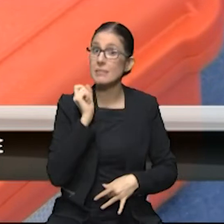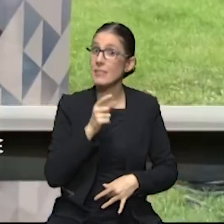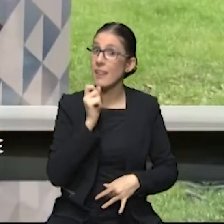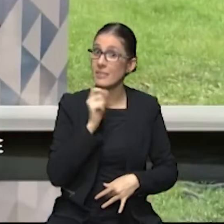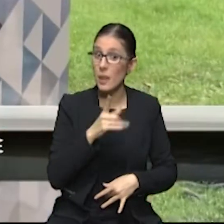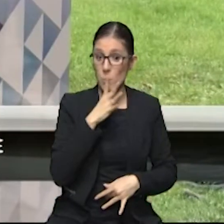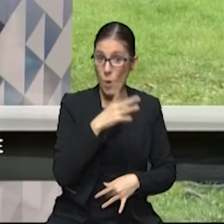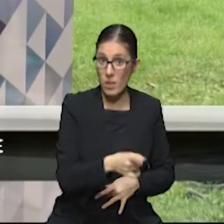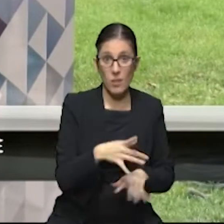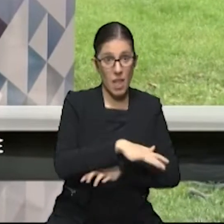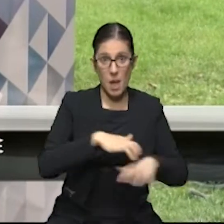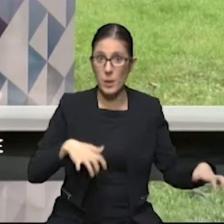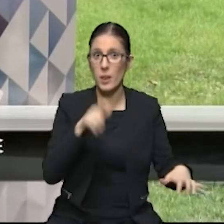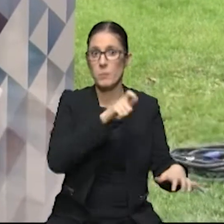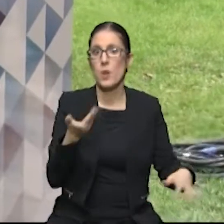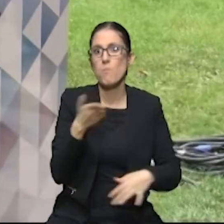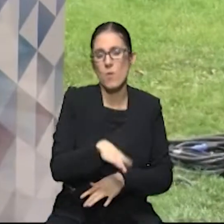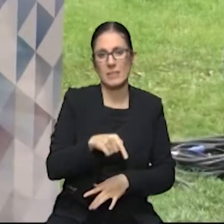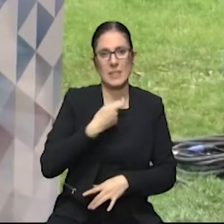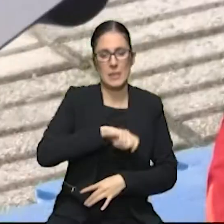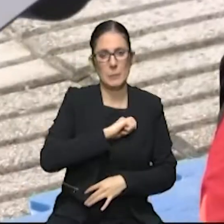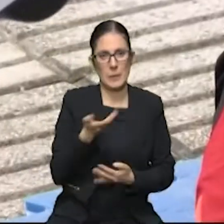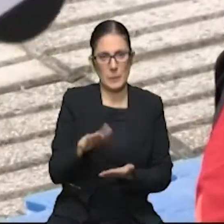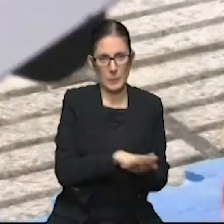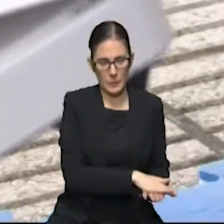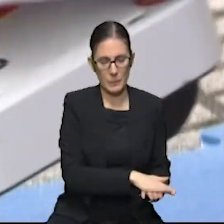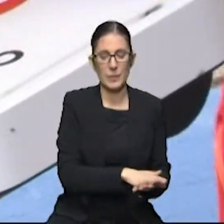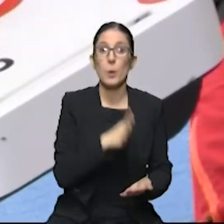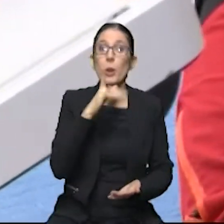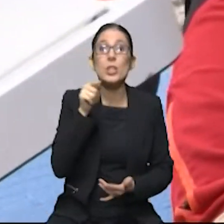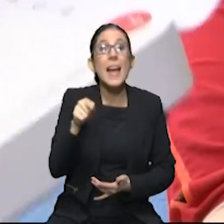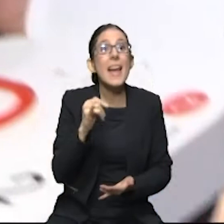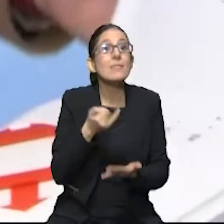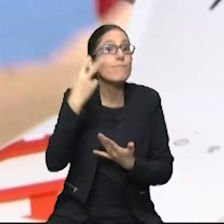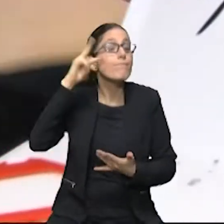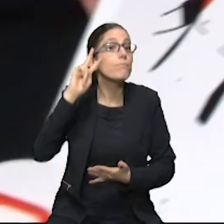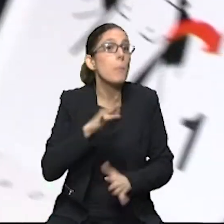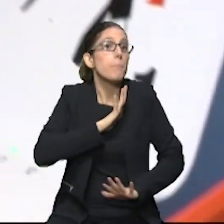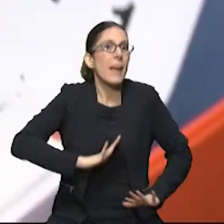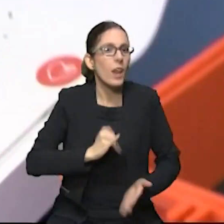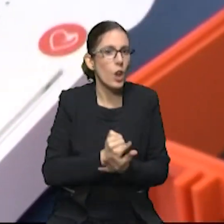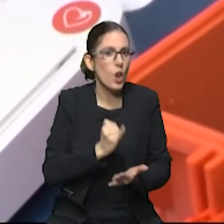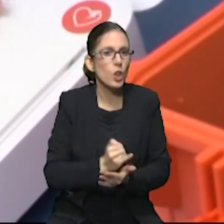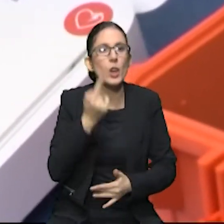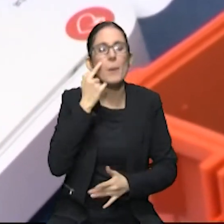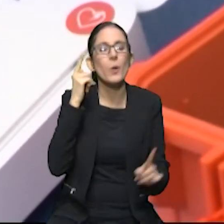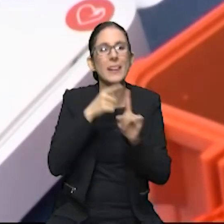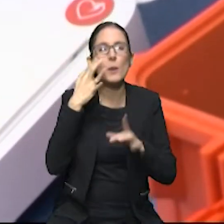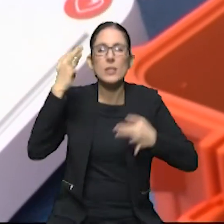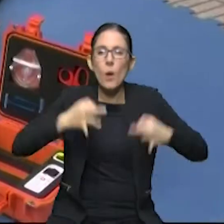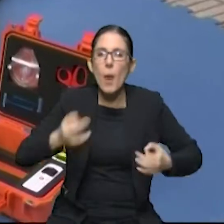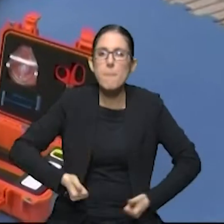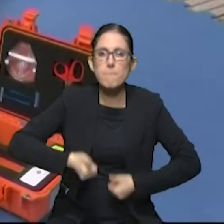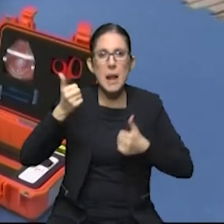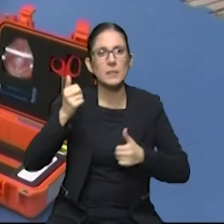España. Por eso, esta torre servirá como experiencia piloto para ganar seguridad en la ciudad frente a accidentes cardiovasculares. Tiene unas